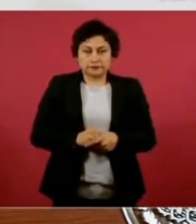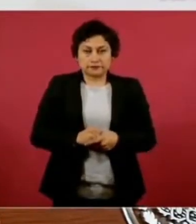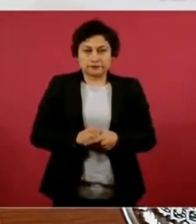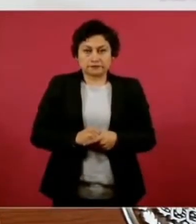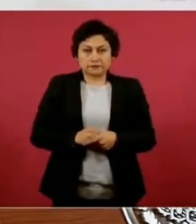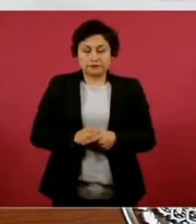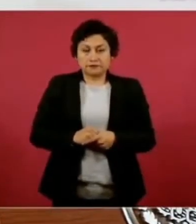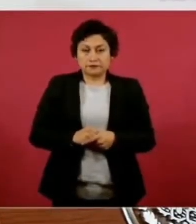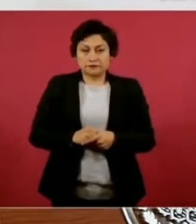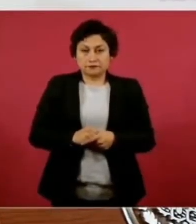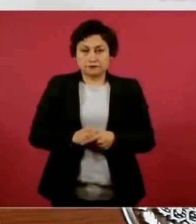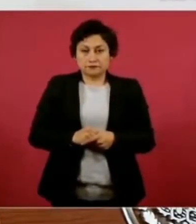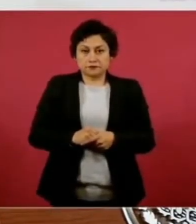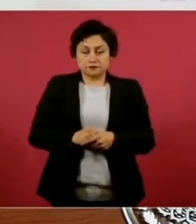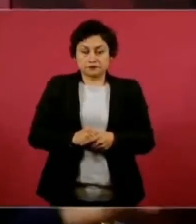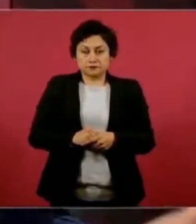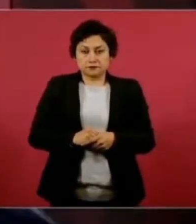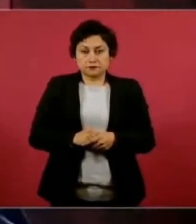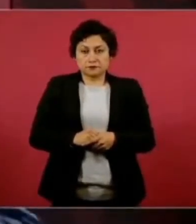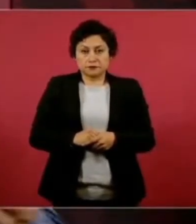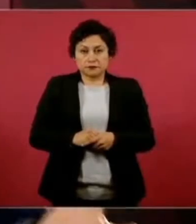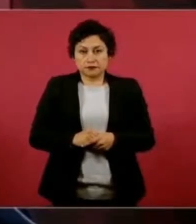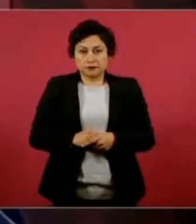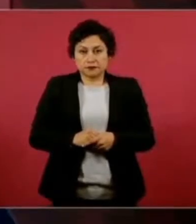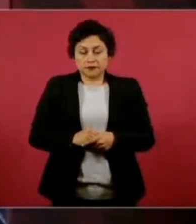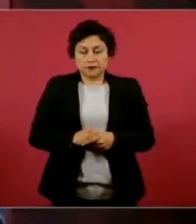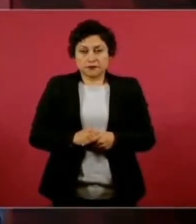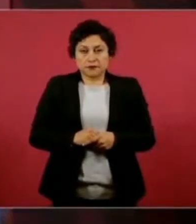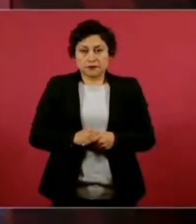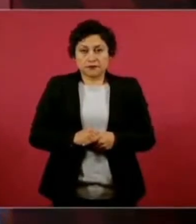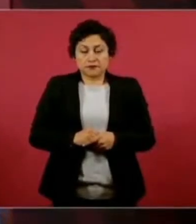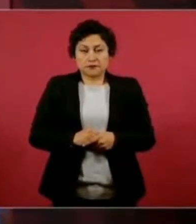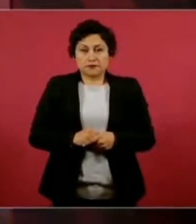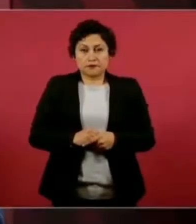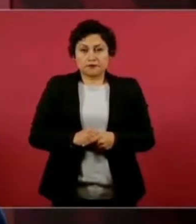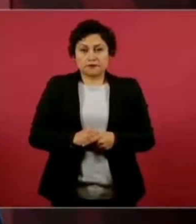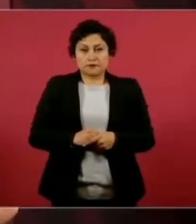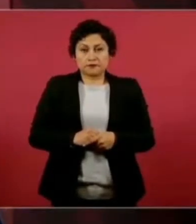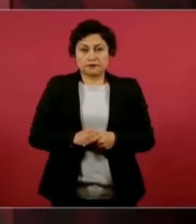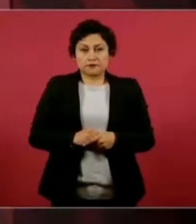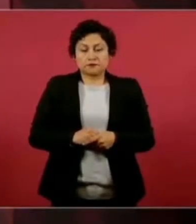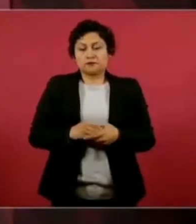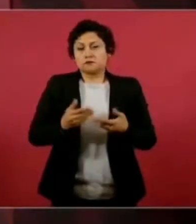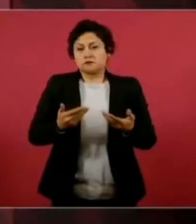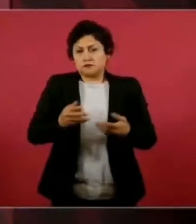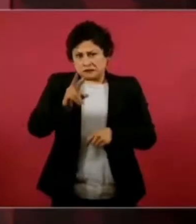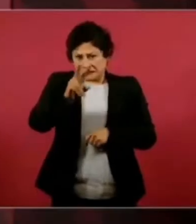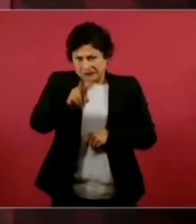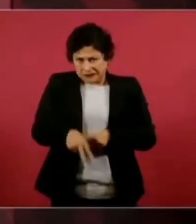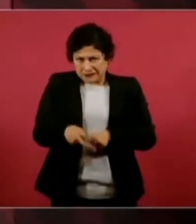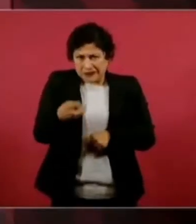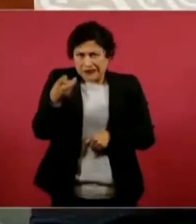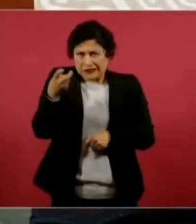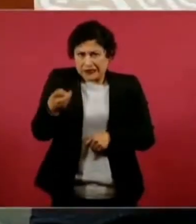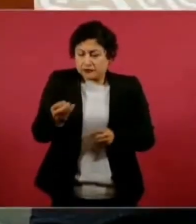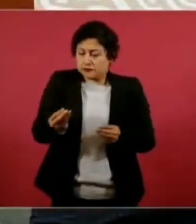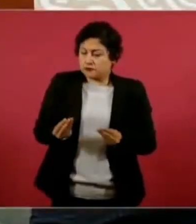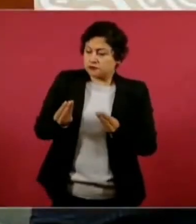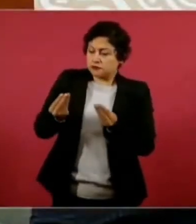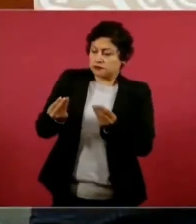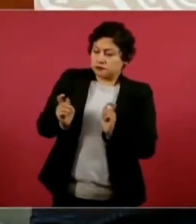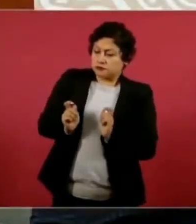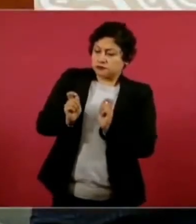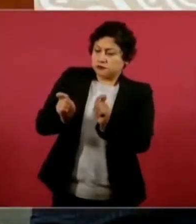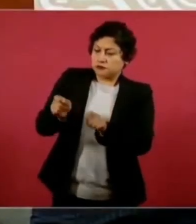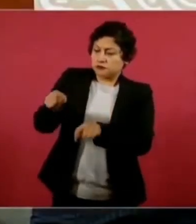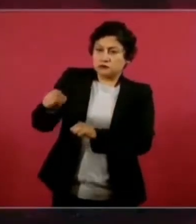Y no es un asunto de militarización. Yo les